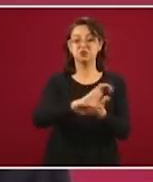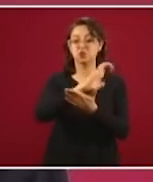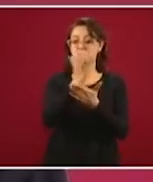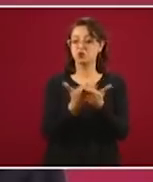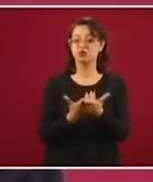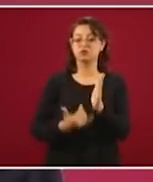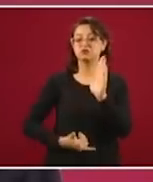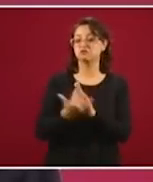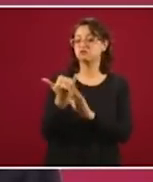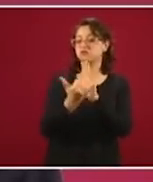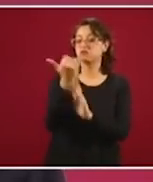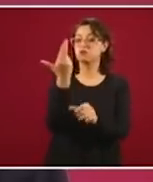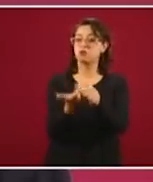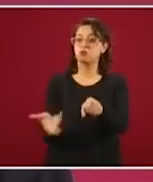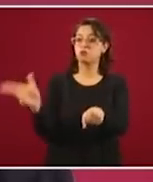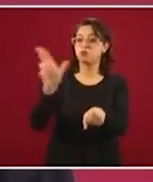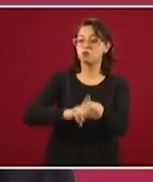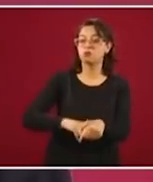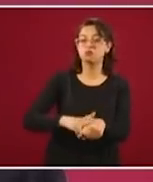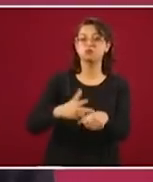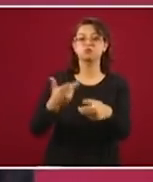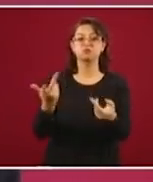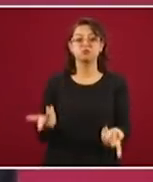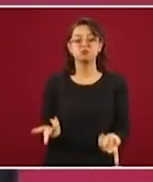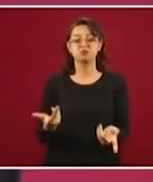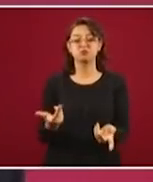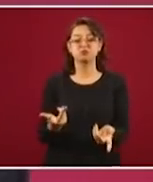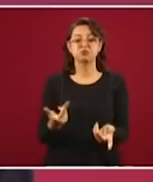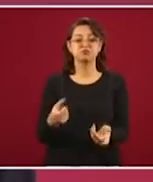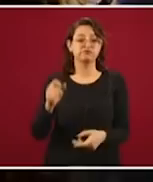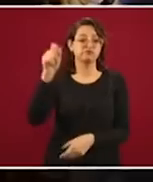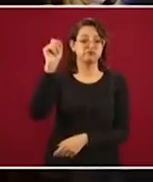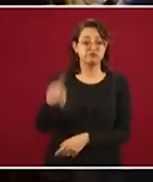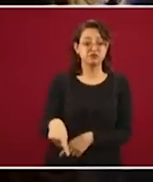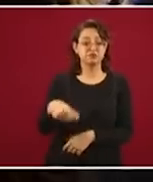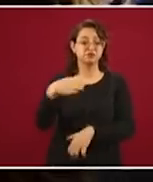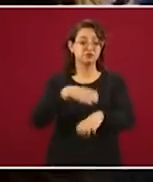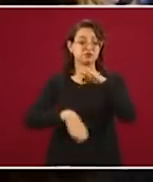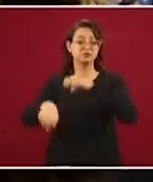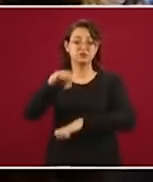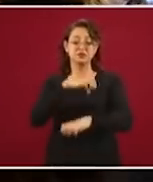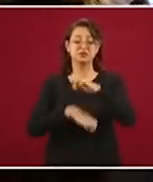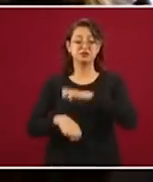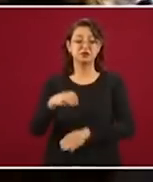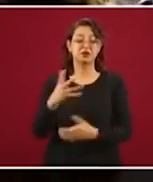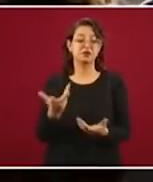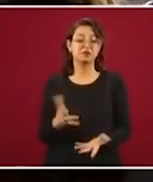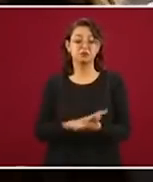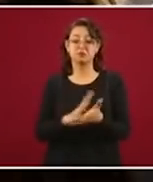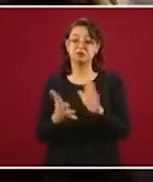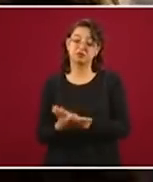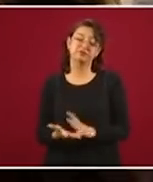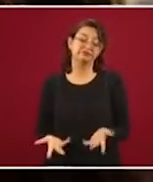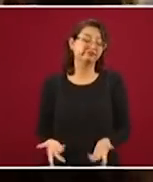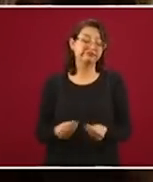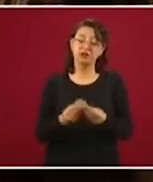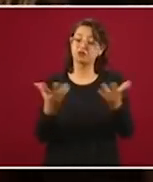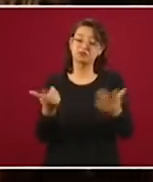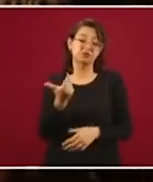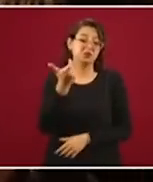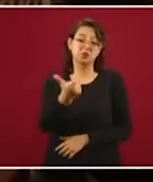obra a los contratistas influyentes, pues no les va a alcanzar.